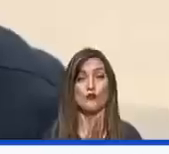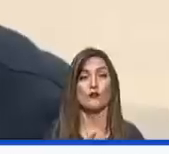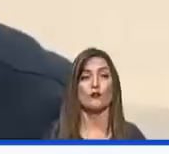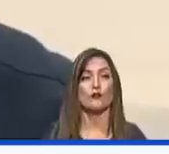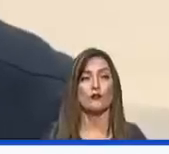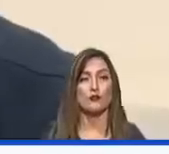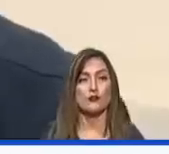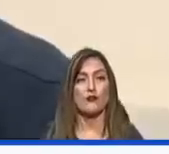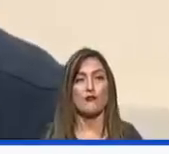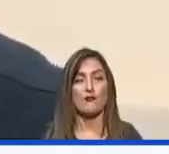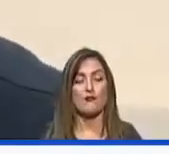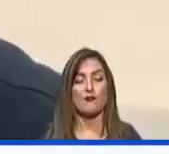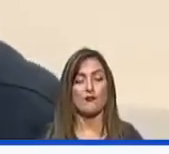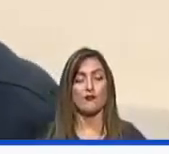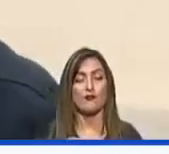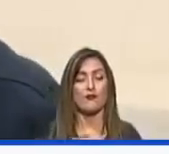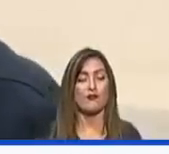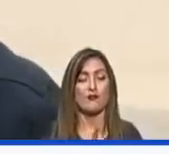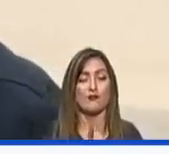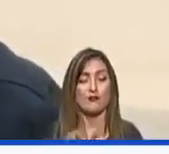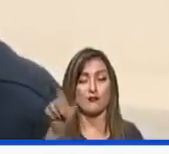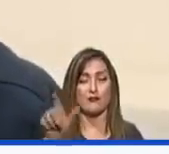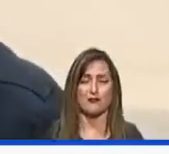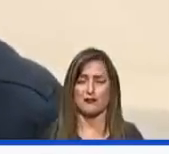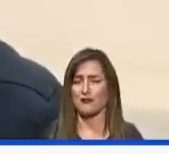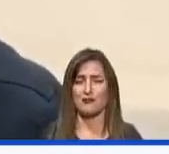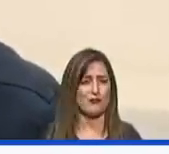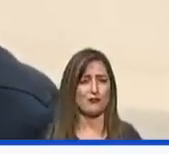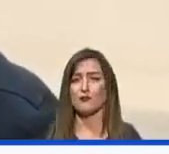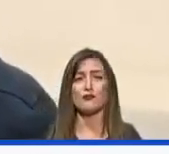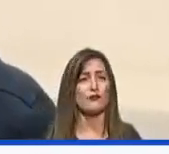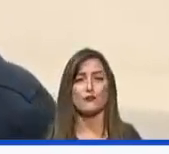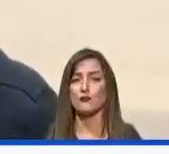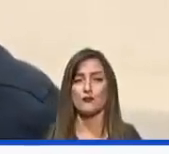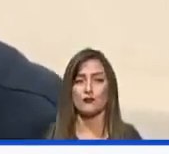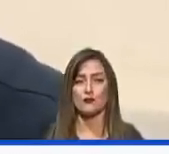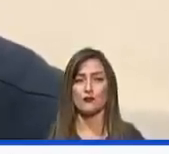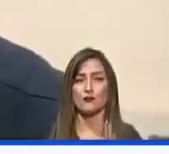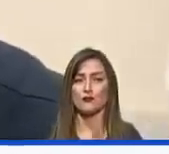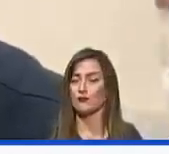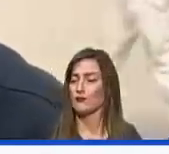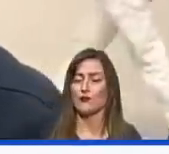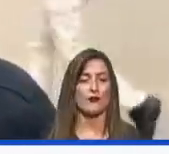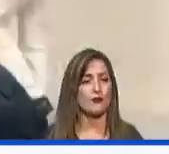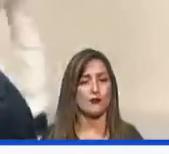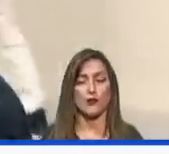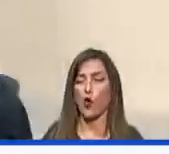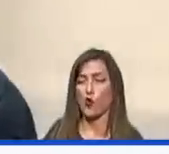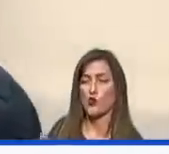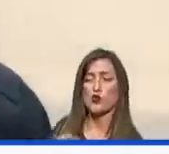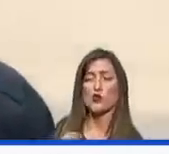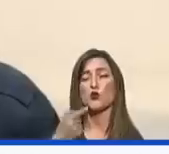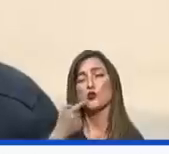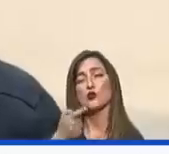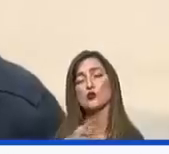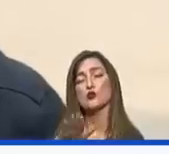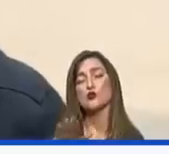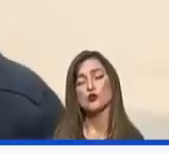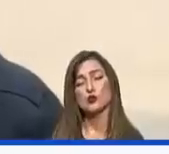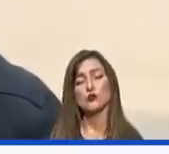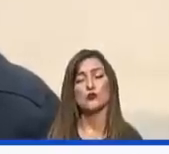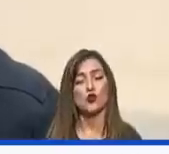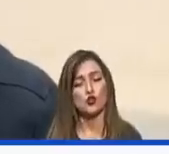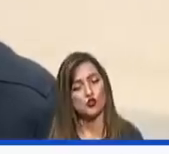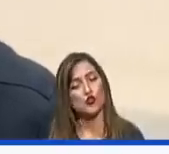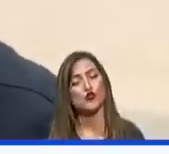pasaje finalmente al usuario no va no va a ser a la tarifa al usuario no va a ser afectada ingeniero usted habló de una solución de que se